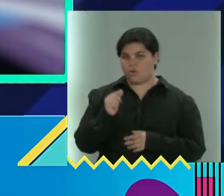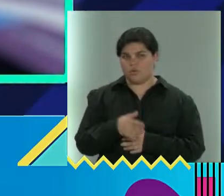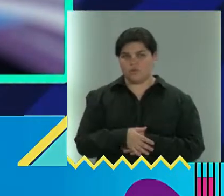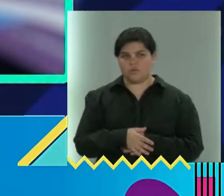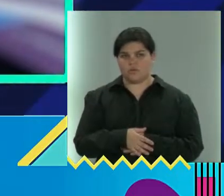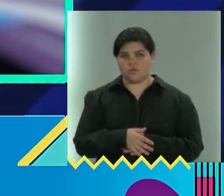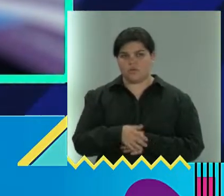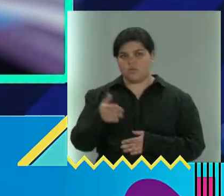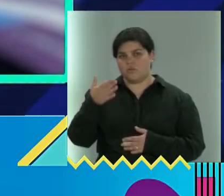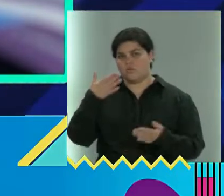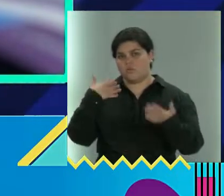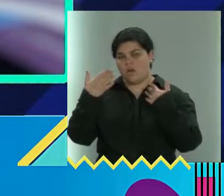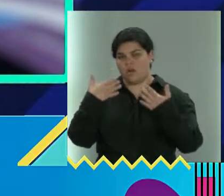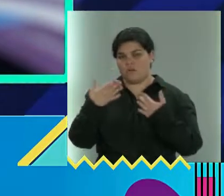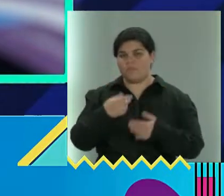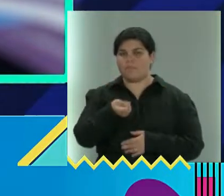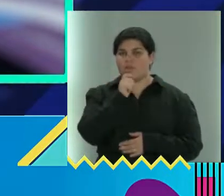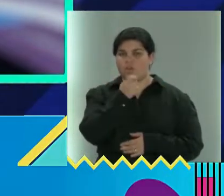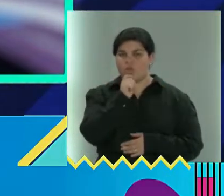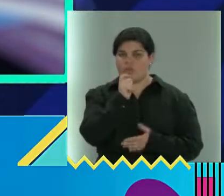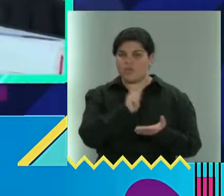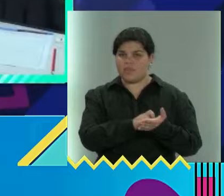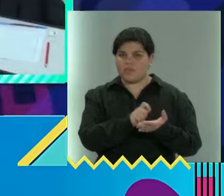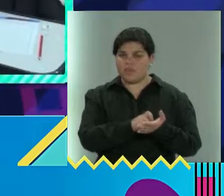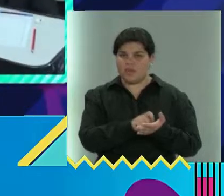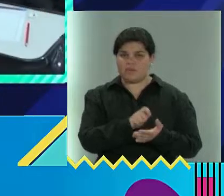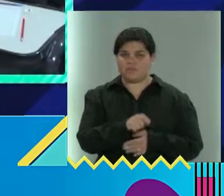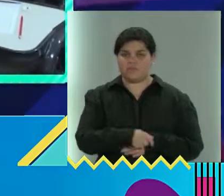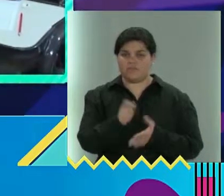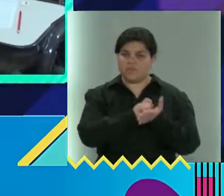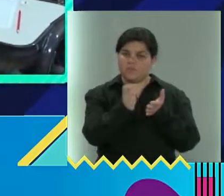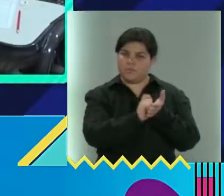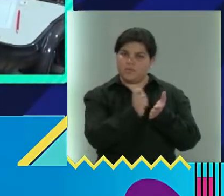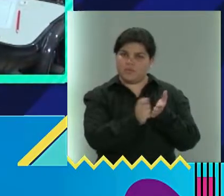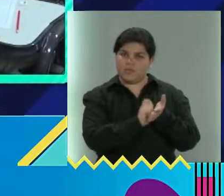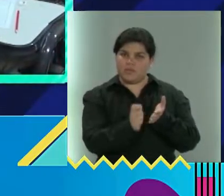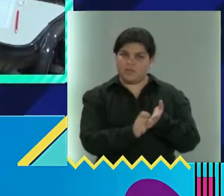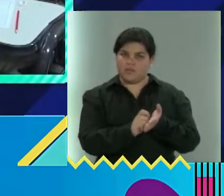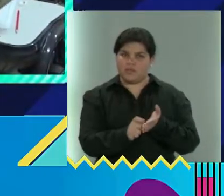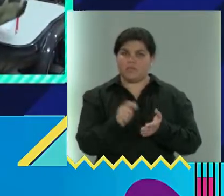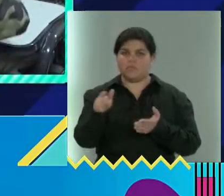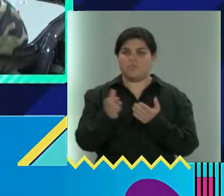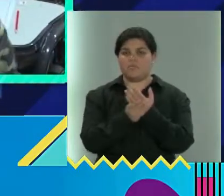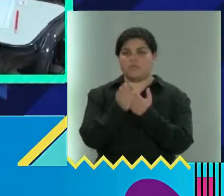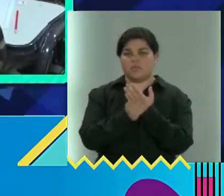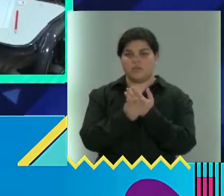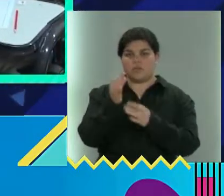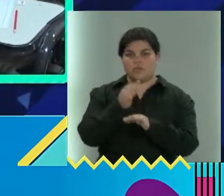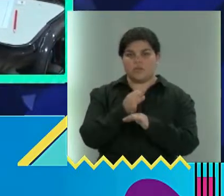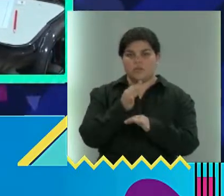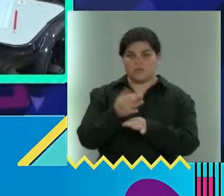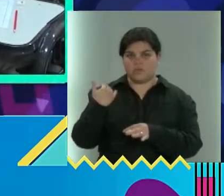una conversación con periodistas para medios escritos, ¿no es cierto?, con el ministro de